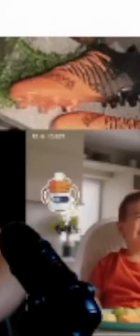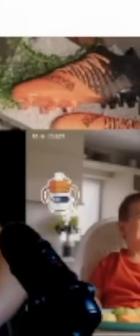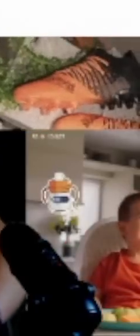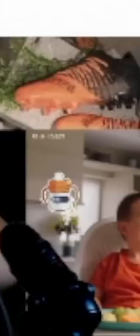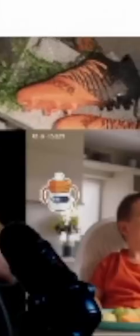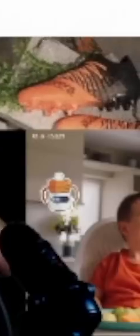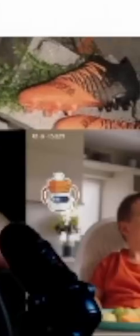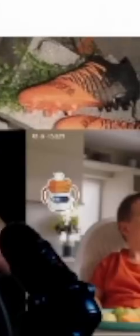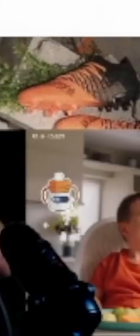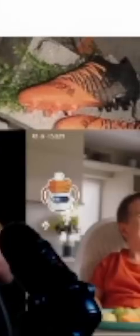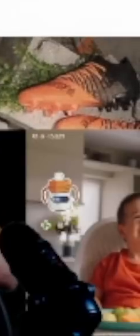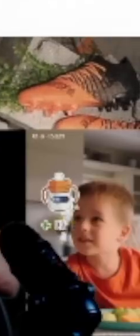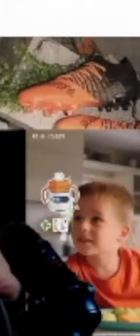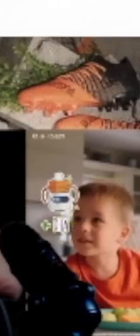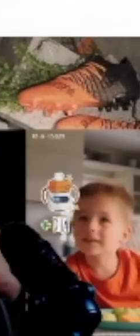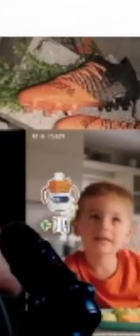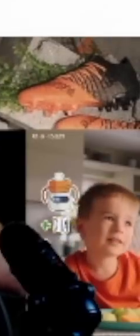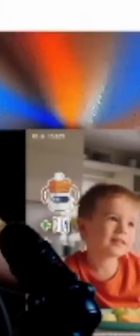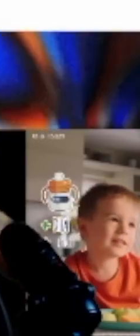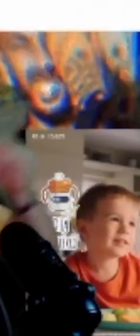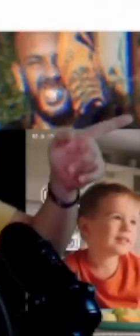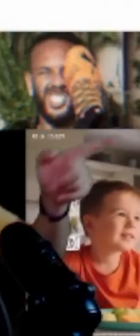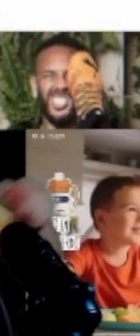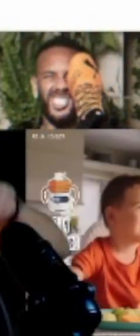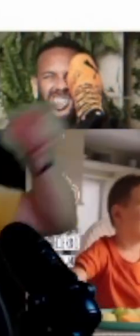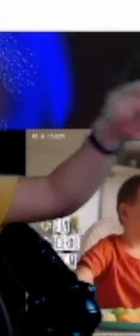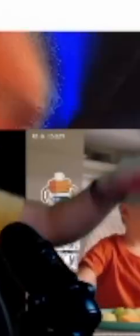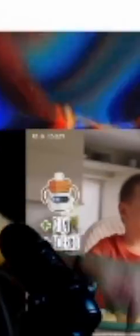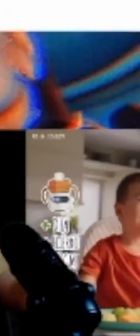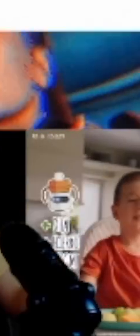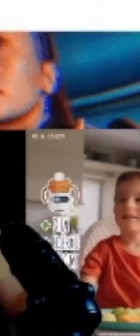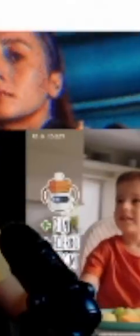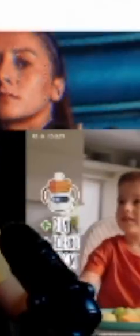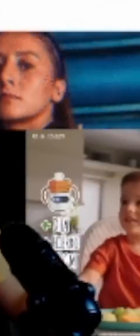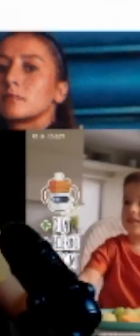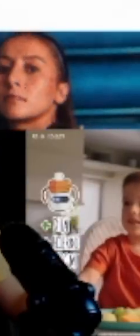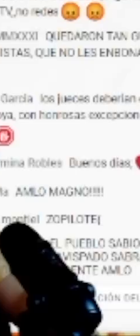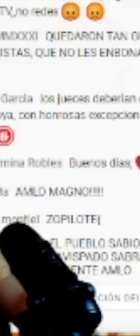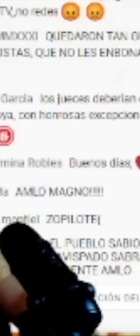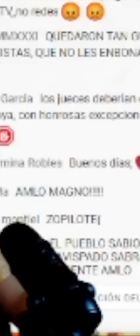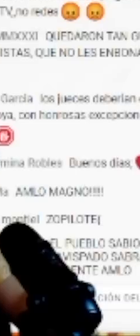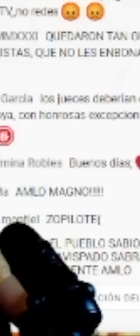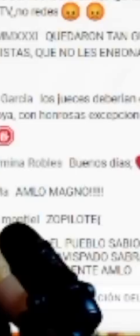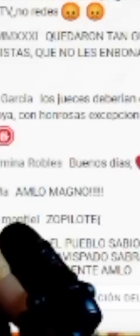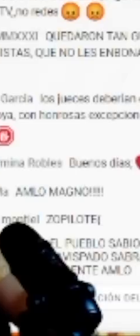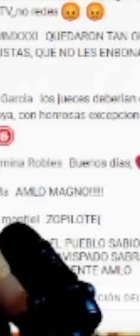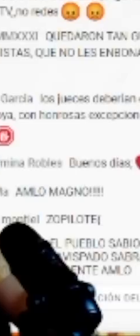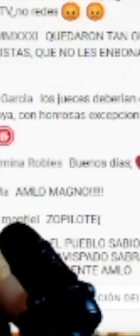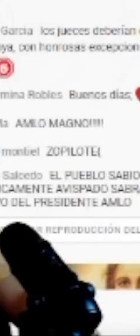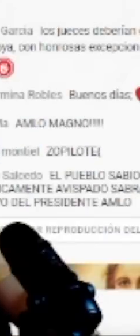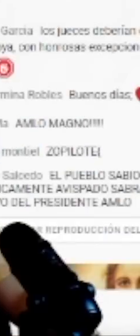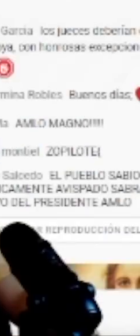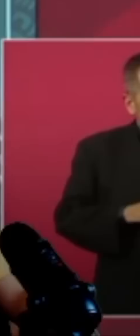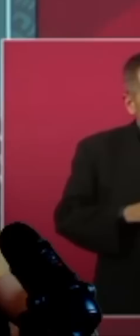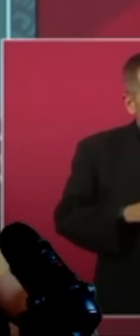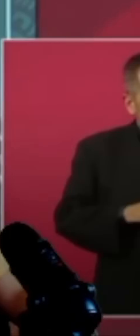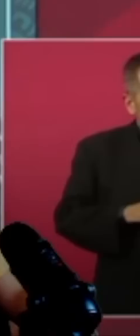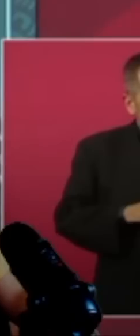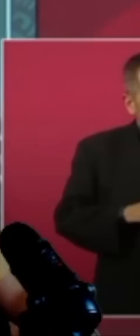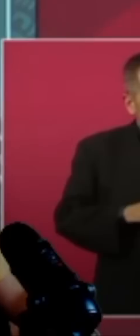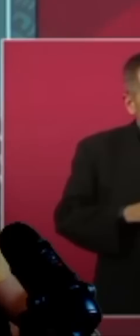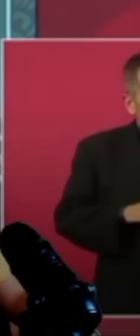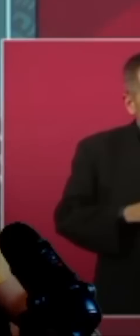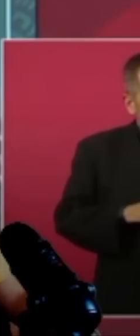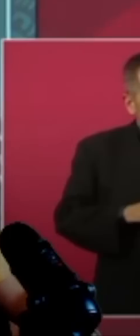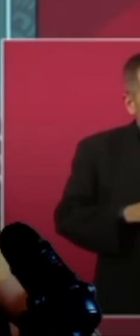en prisión, mejor cerrando la boca antes de estar despotricando en las redes sociales. Y es que el